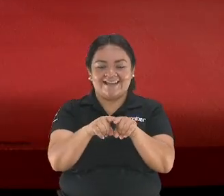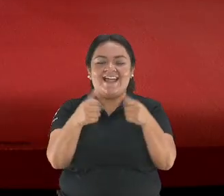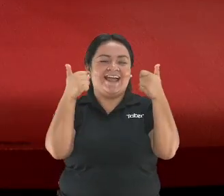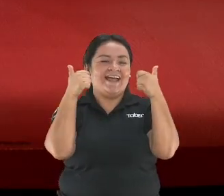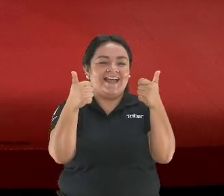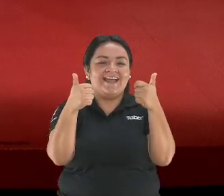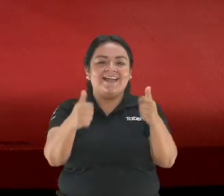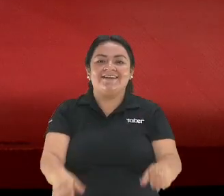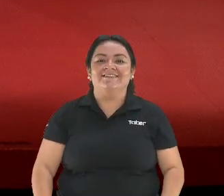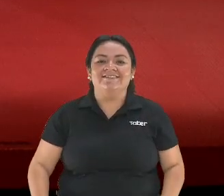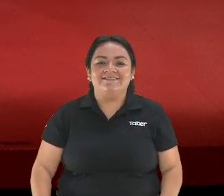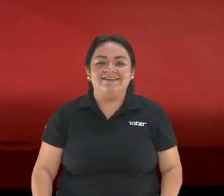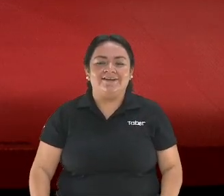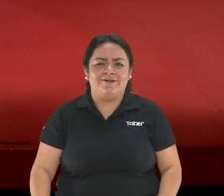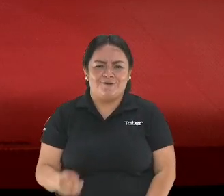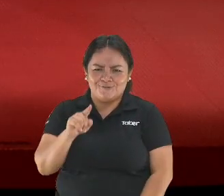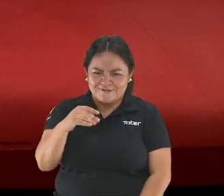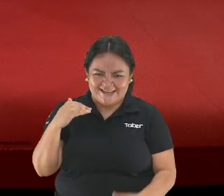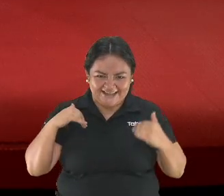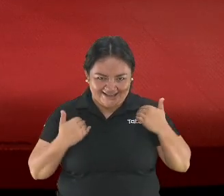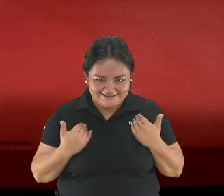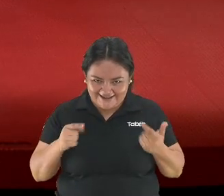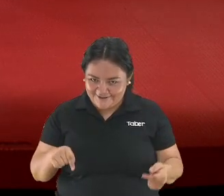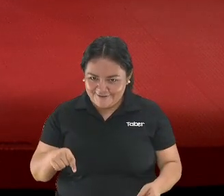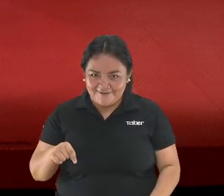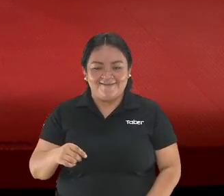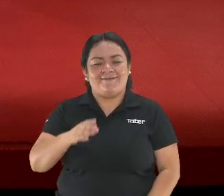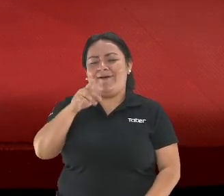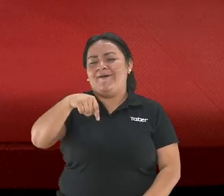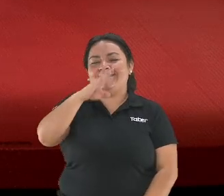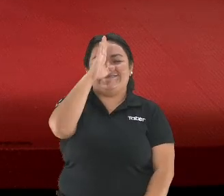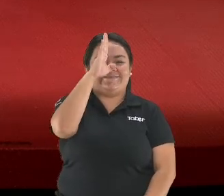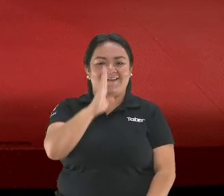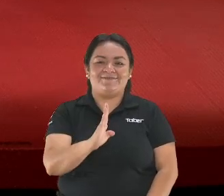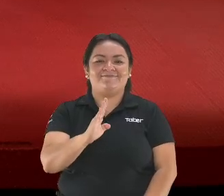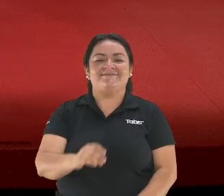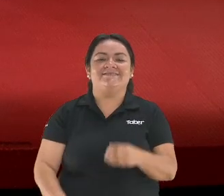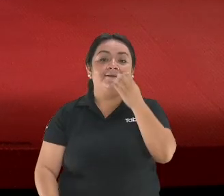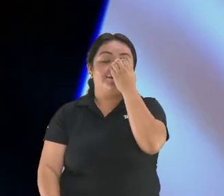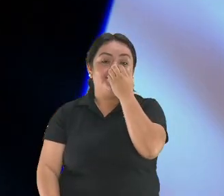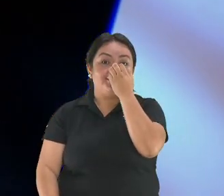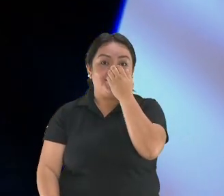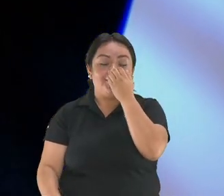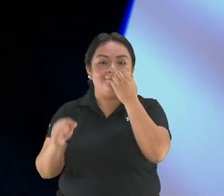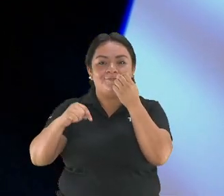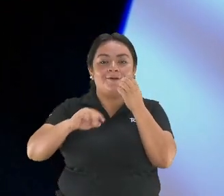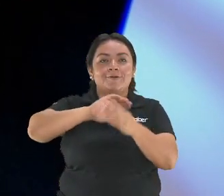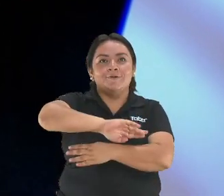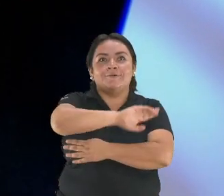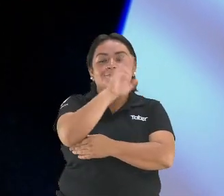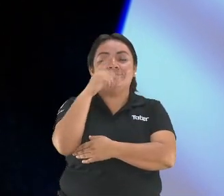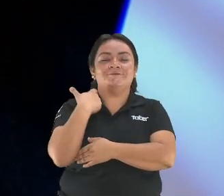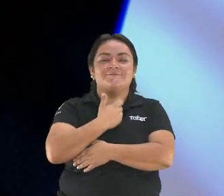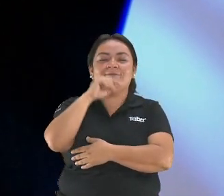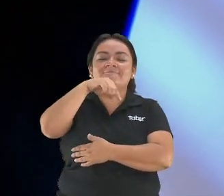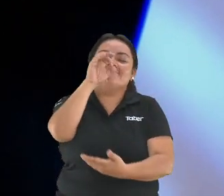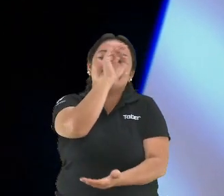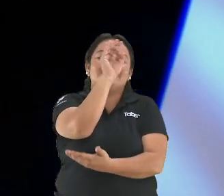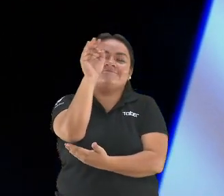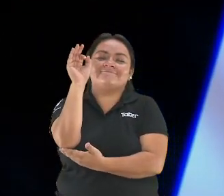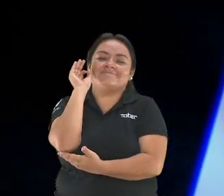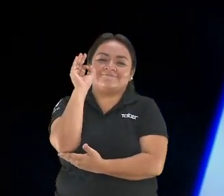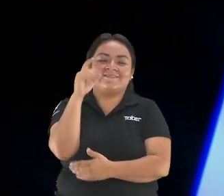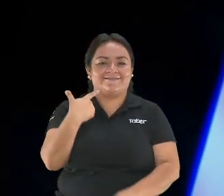eso no creo que esté cansado ahorita sí apenas a la mitad estamos ahorita para esta maratón donde dios va a hablarnos al